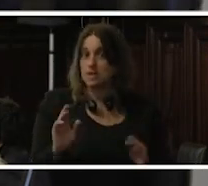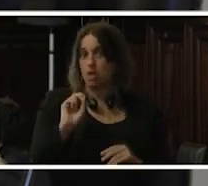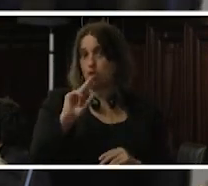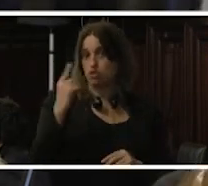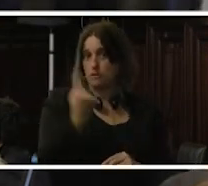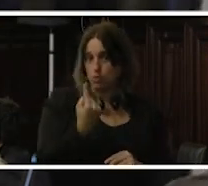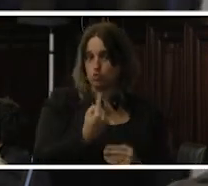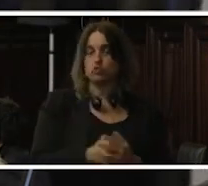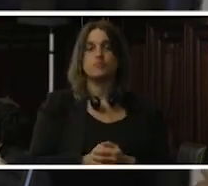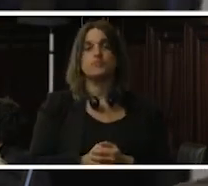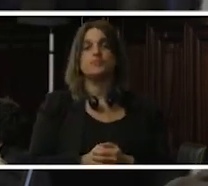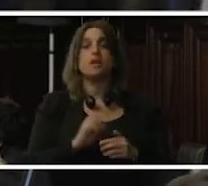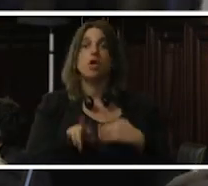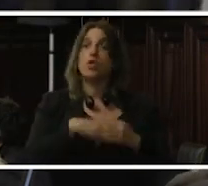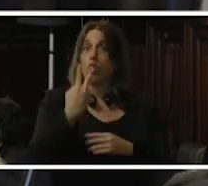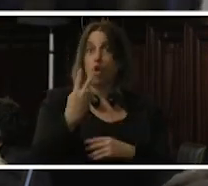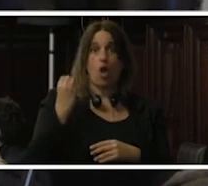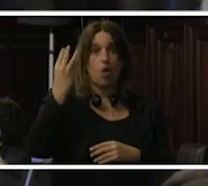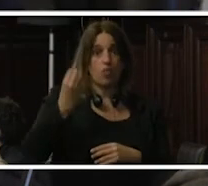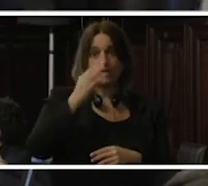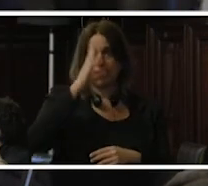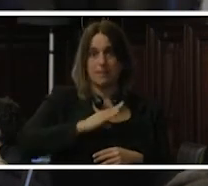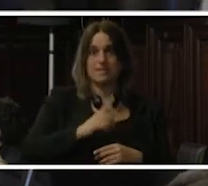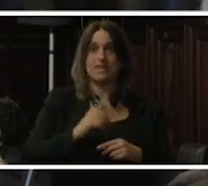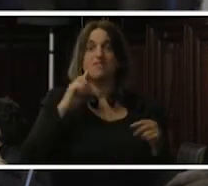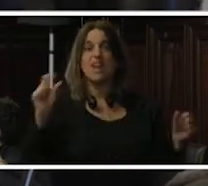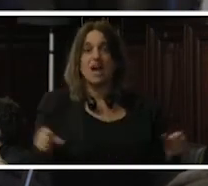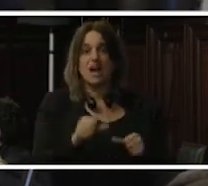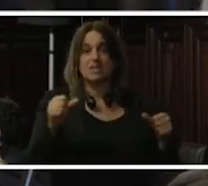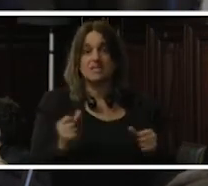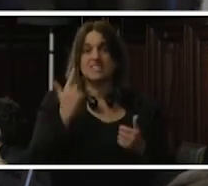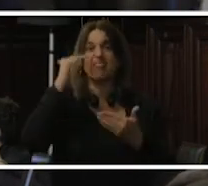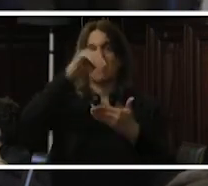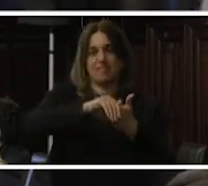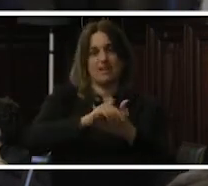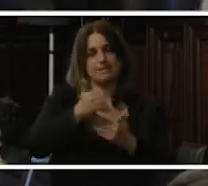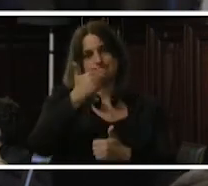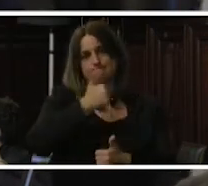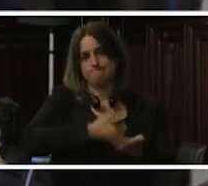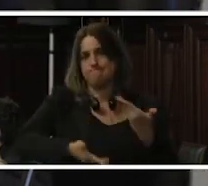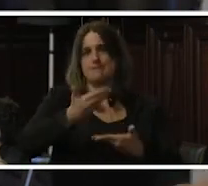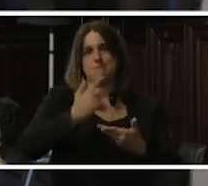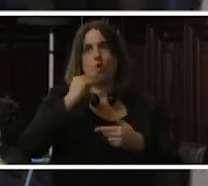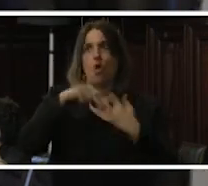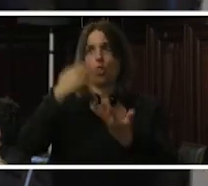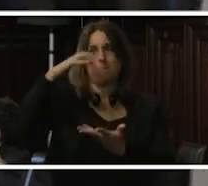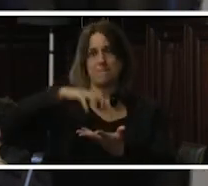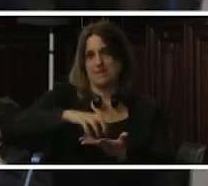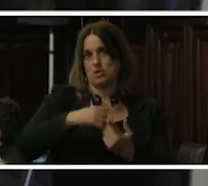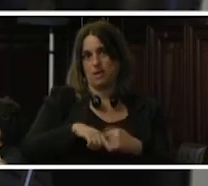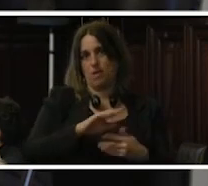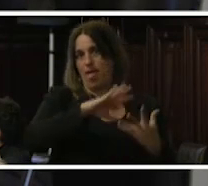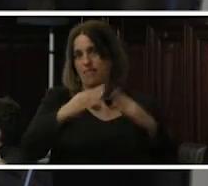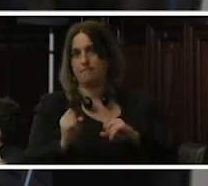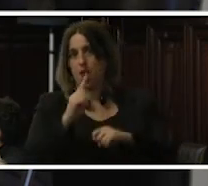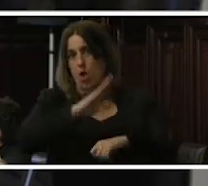minutos, y que las otras dos audiencias de Brasil van a realizarse en la tarde en otro espacio, y vamos a adecuar el horario